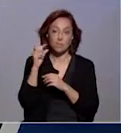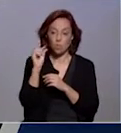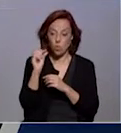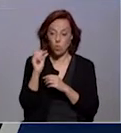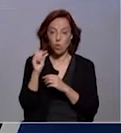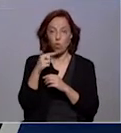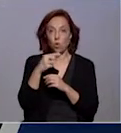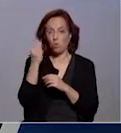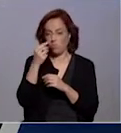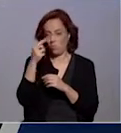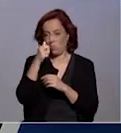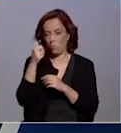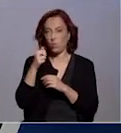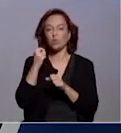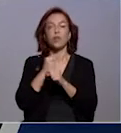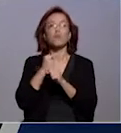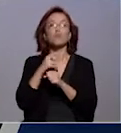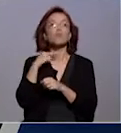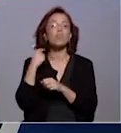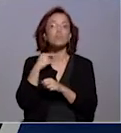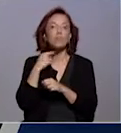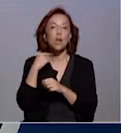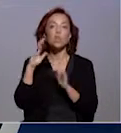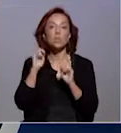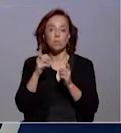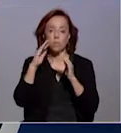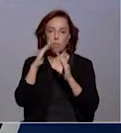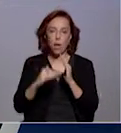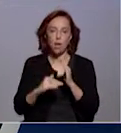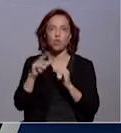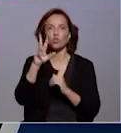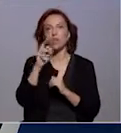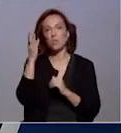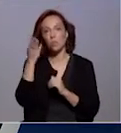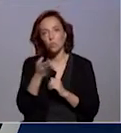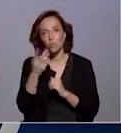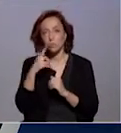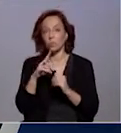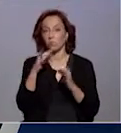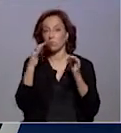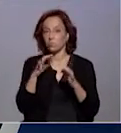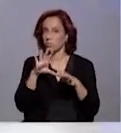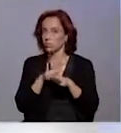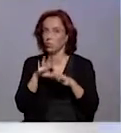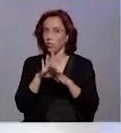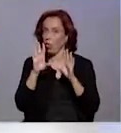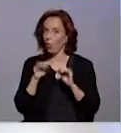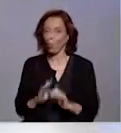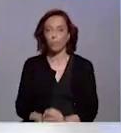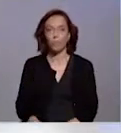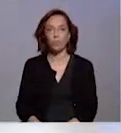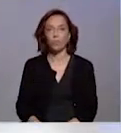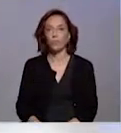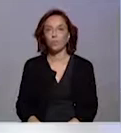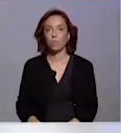una nota con respecto a los empleos australes que también habían caído en torno del 30 por ciento y ahí estamos viendo que hay una correlación bastante interesante